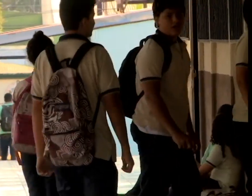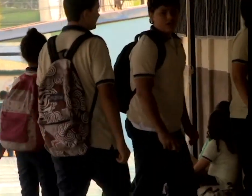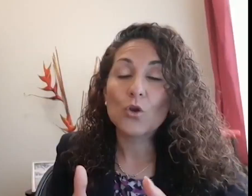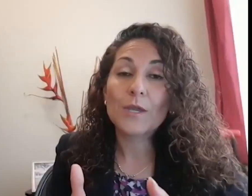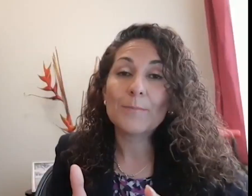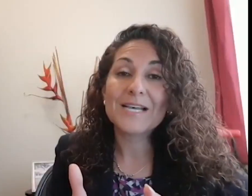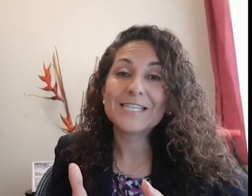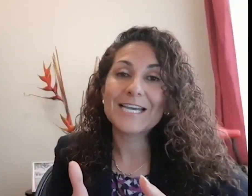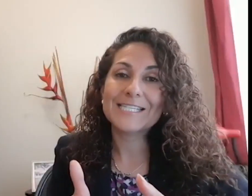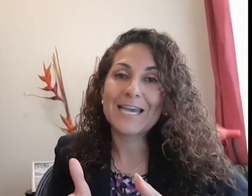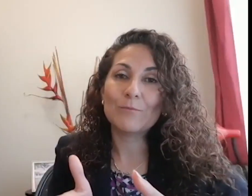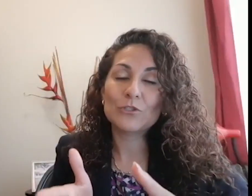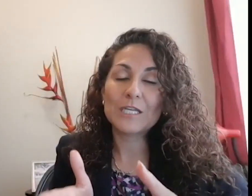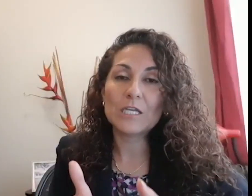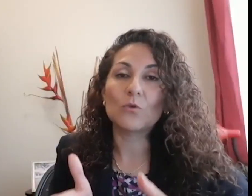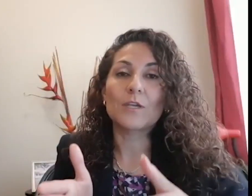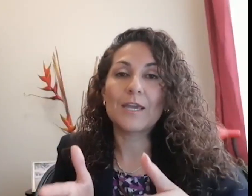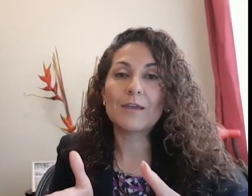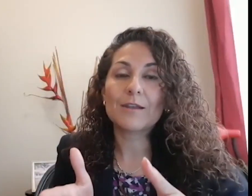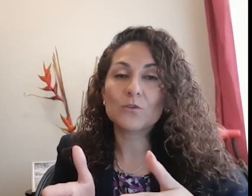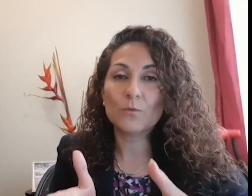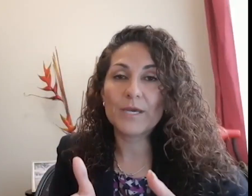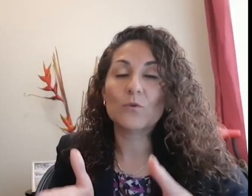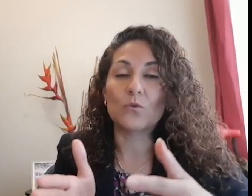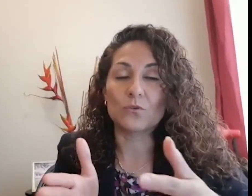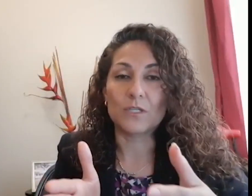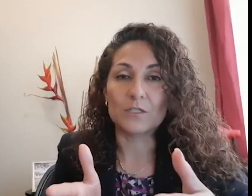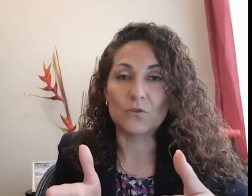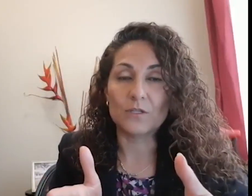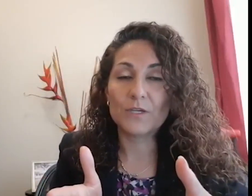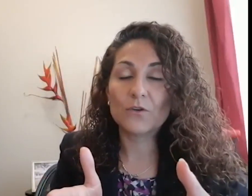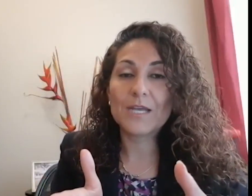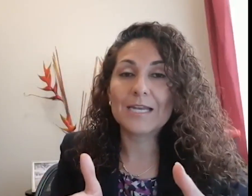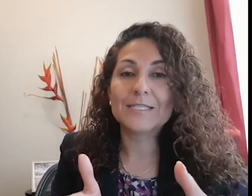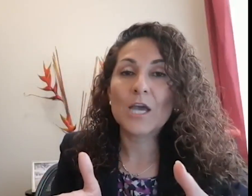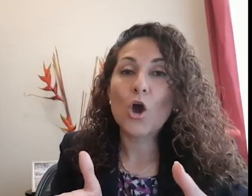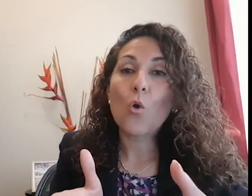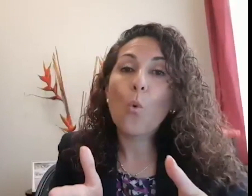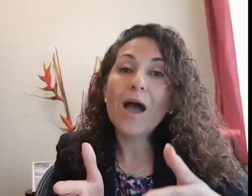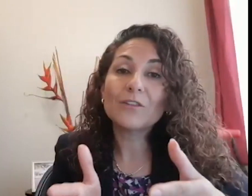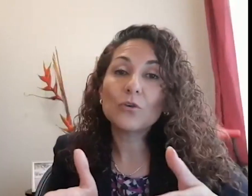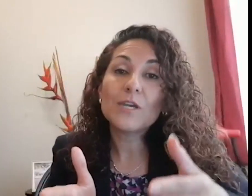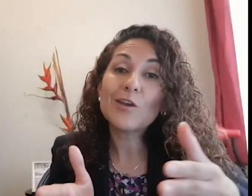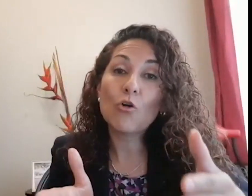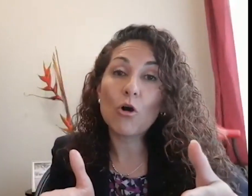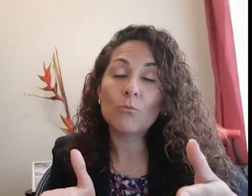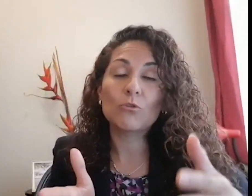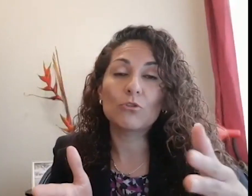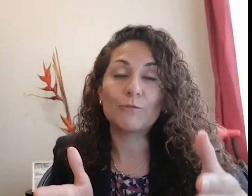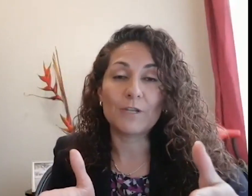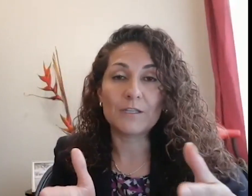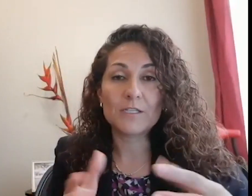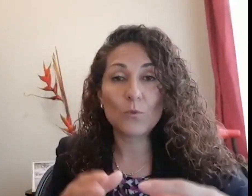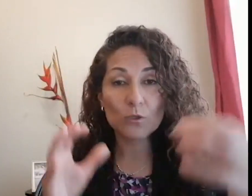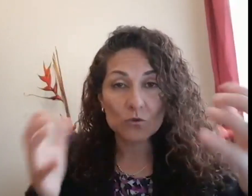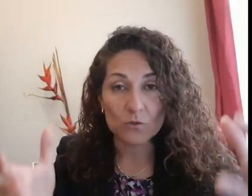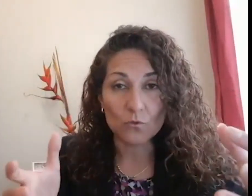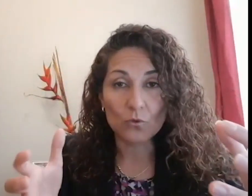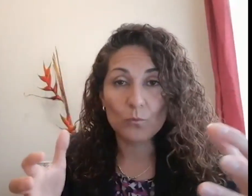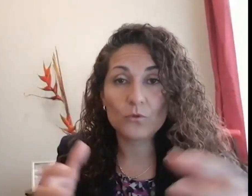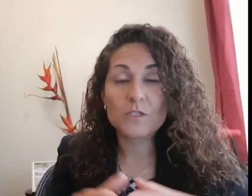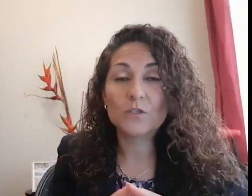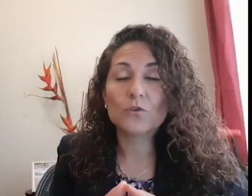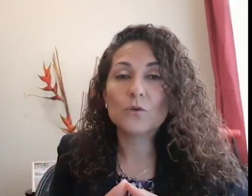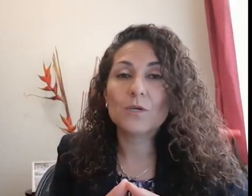sistema. Lo que pasa es que hemos tenido que resolver con las direcciones regionales cuándo y cómo los diferentes circuitos, que